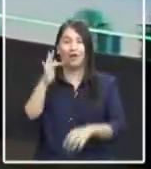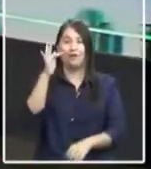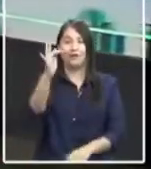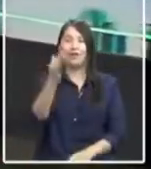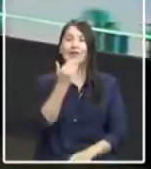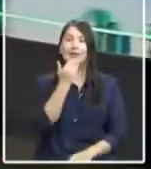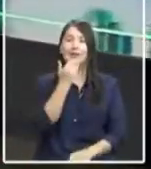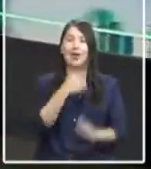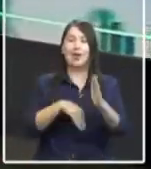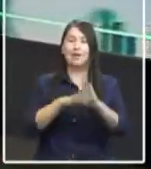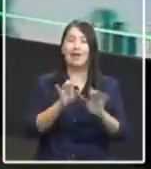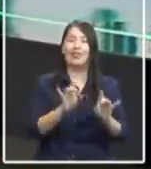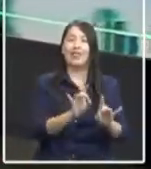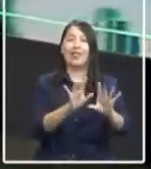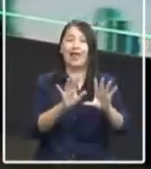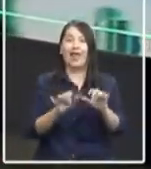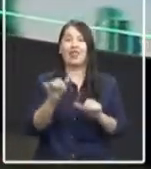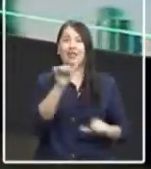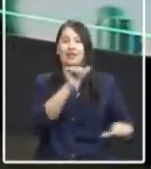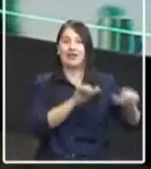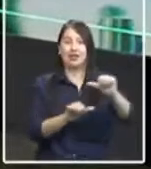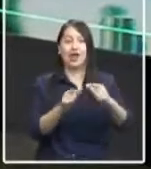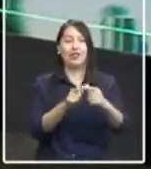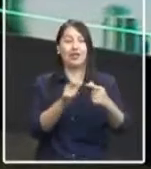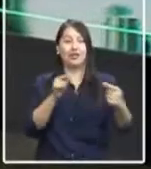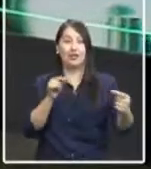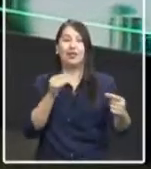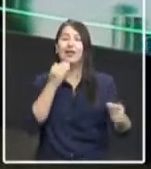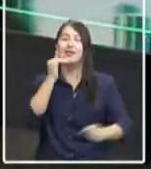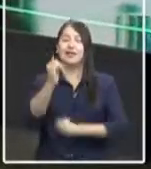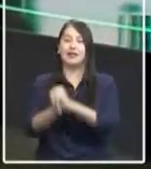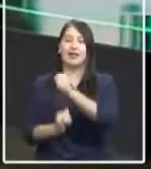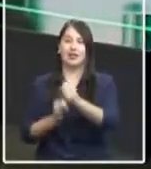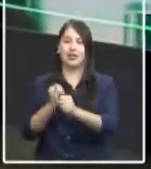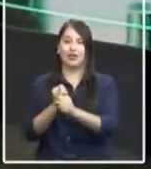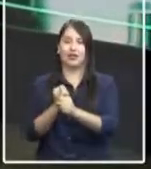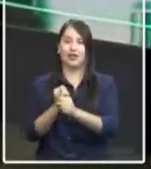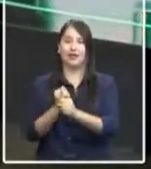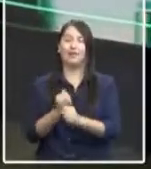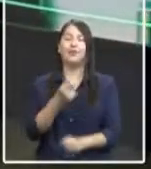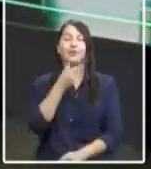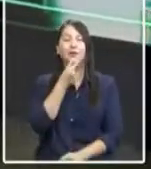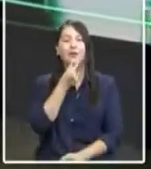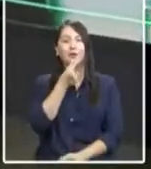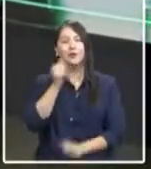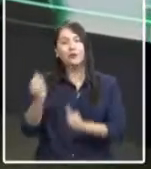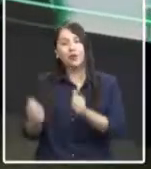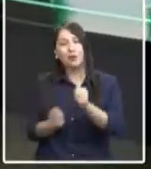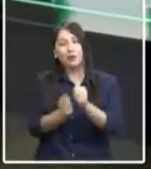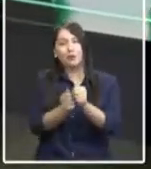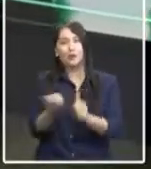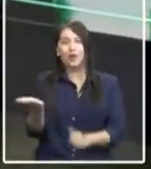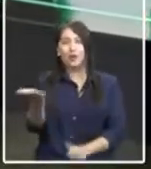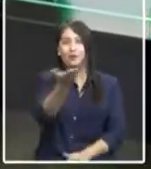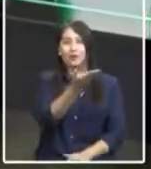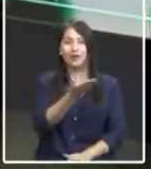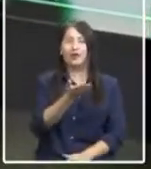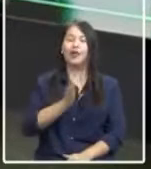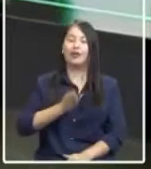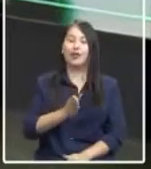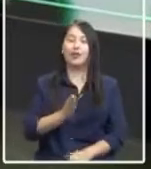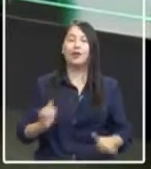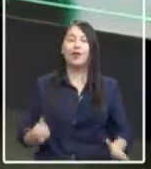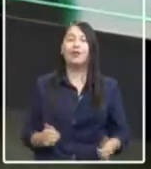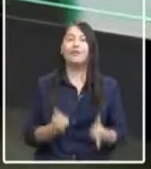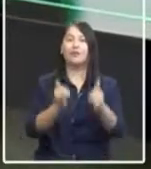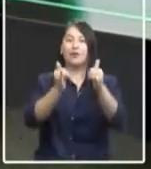de la ciencia a nivel nacional e internacional del último tiempo. Un gusto estar junto con ustedes. Sigan disfrutando de esta semana